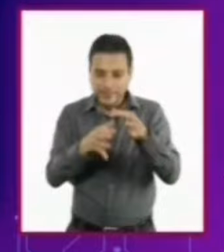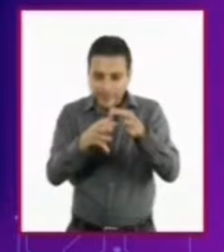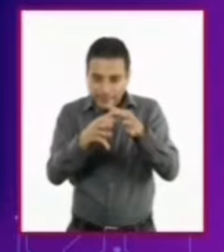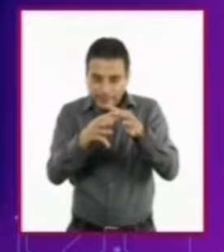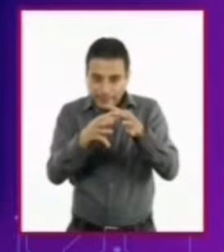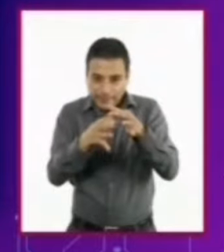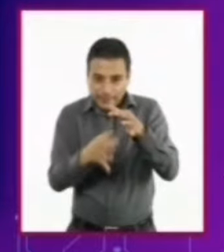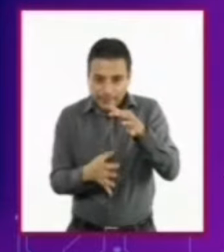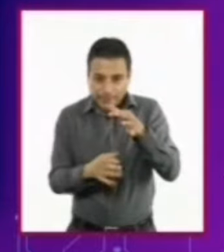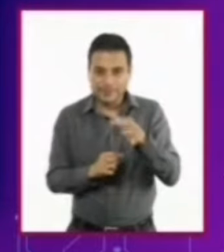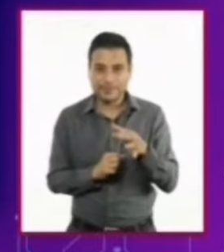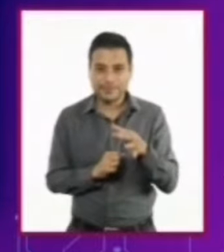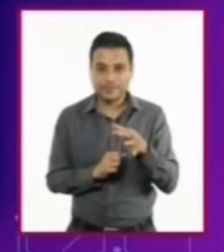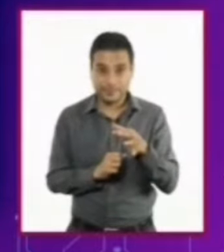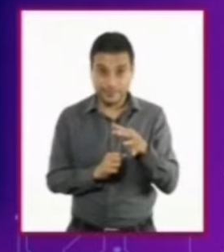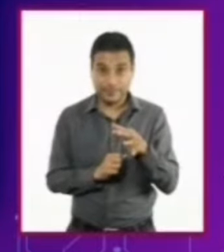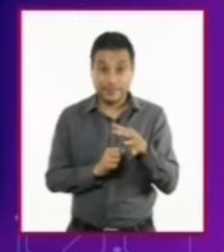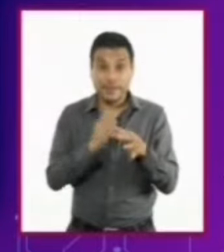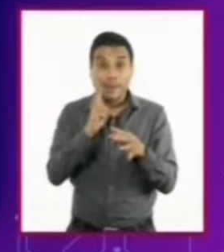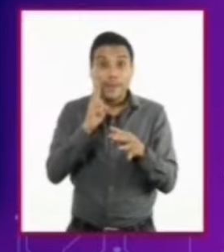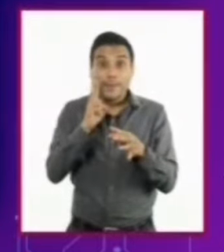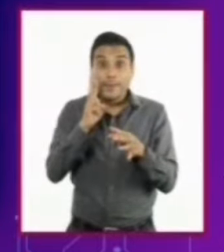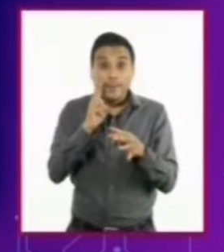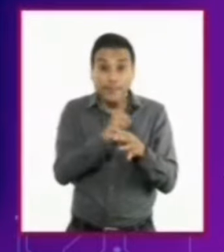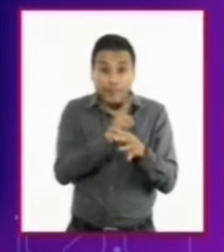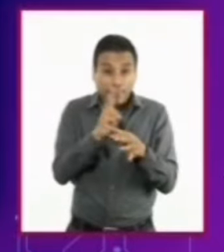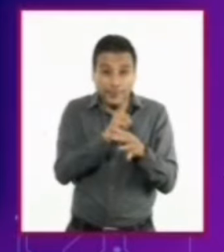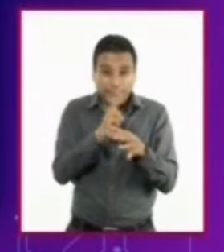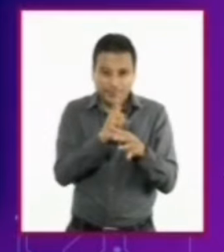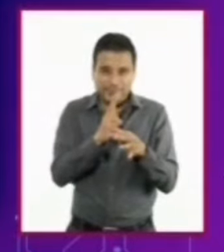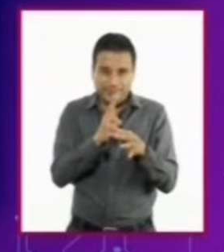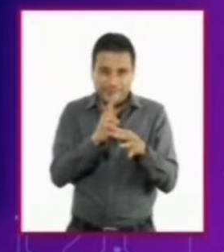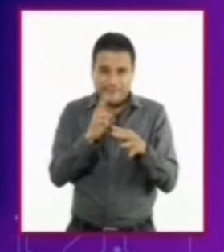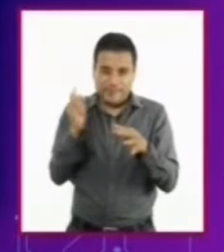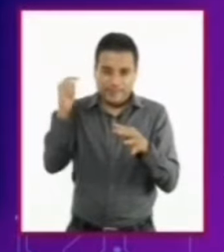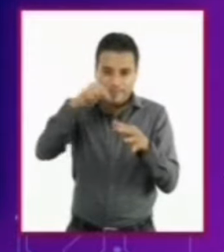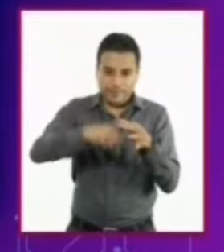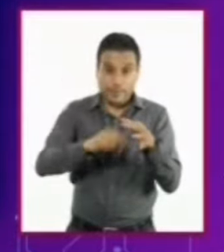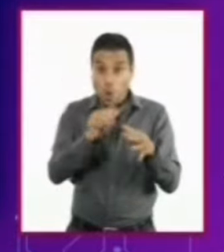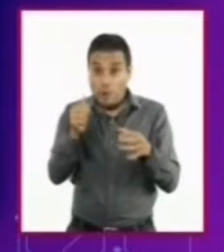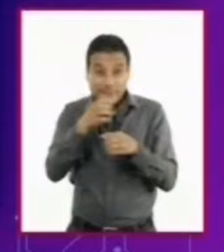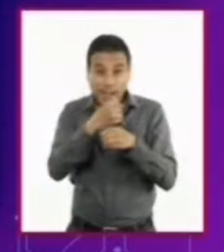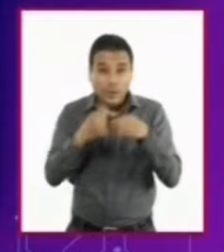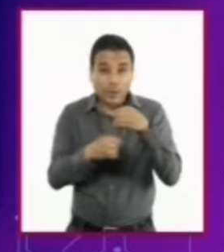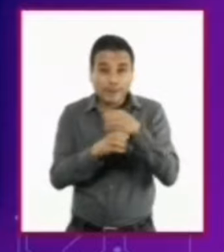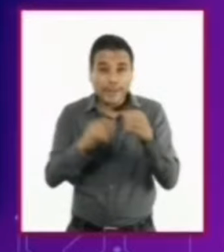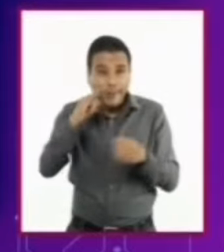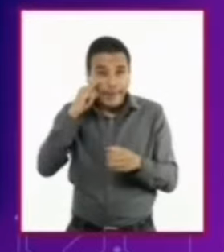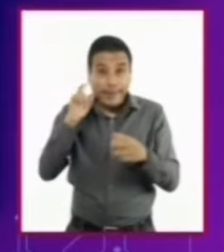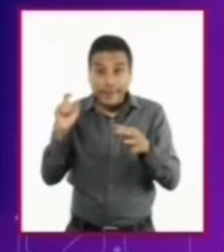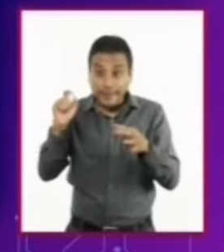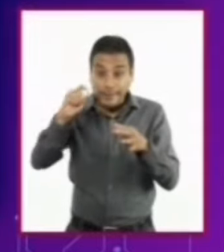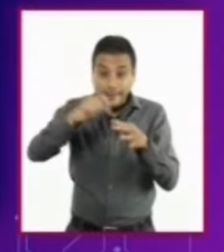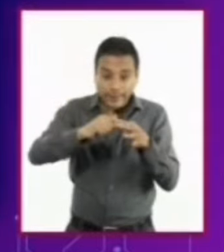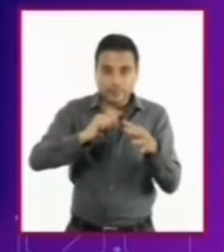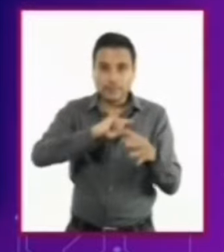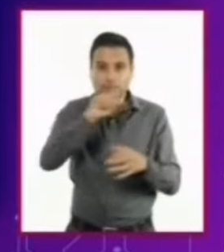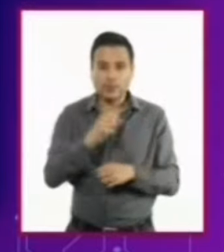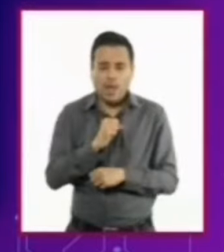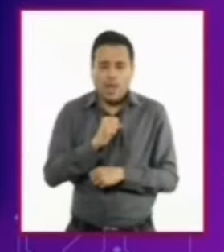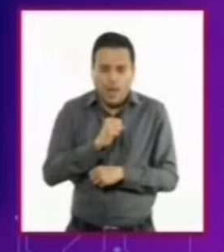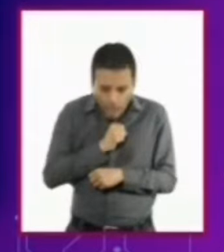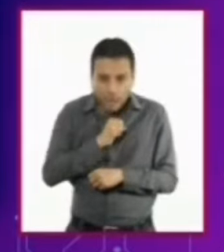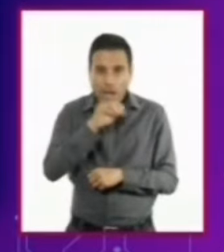sea aire, se dispara el reflejo de la tos para expeler la sustancia y evitar que llegue a los pulmones.